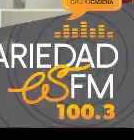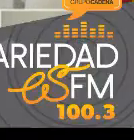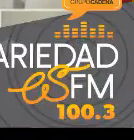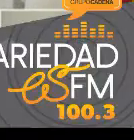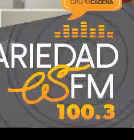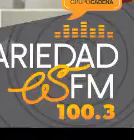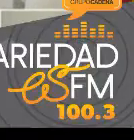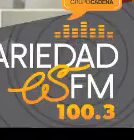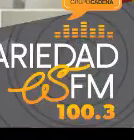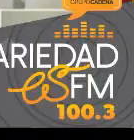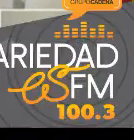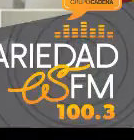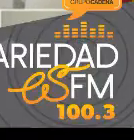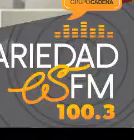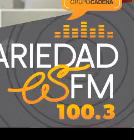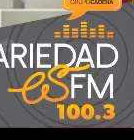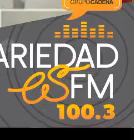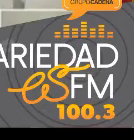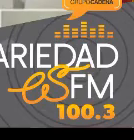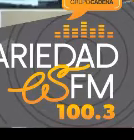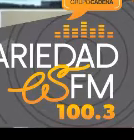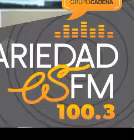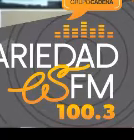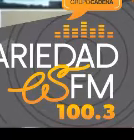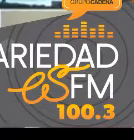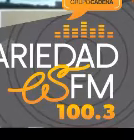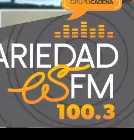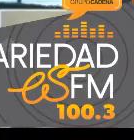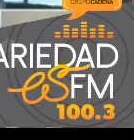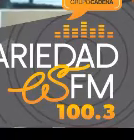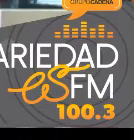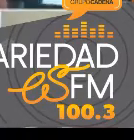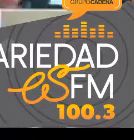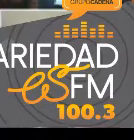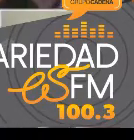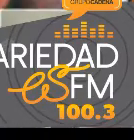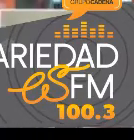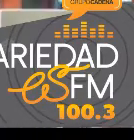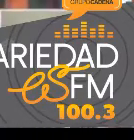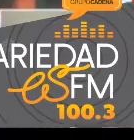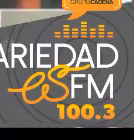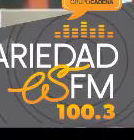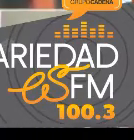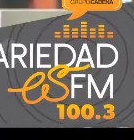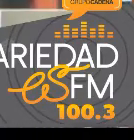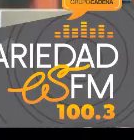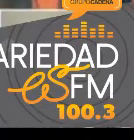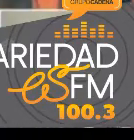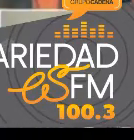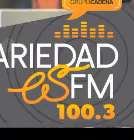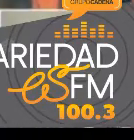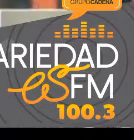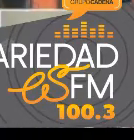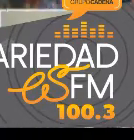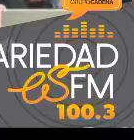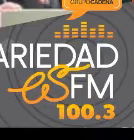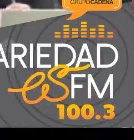Adelante, Yepis. Sí, muy buenos días. En el tenor de la investigación existe la posibilidad de atracción de la federación.